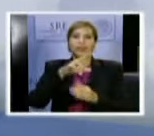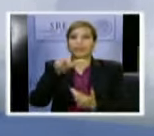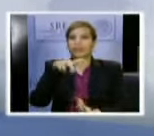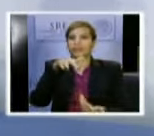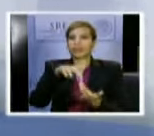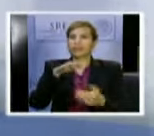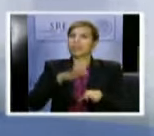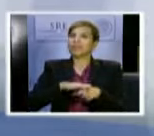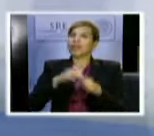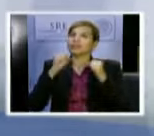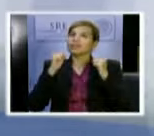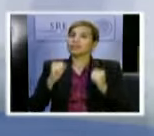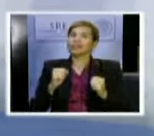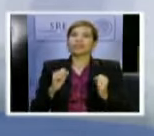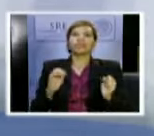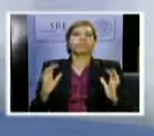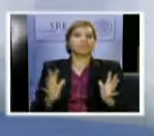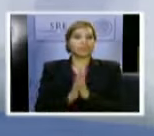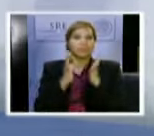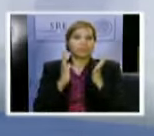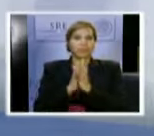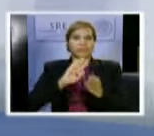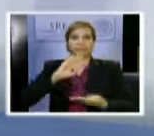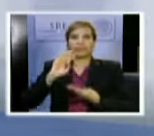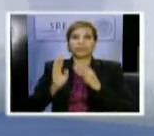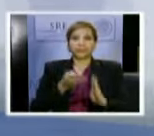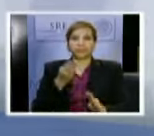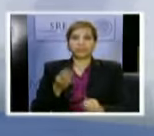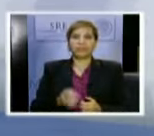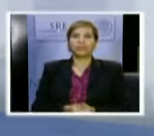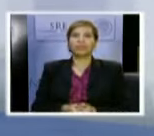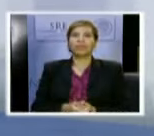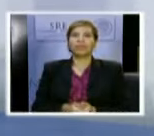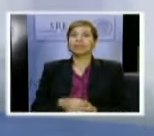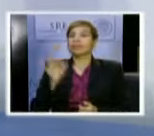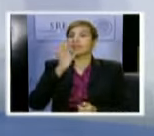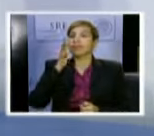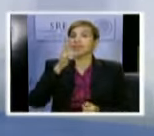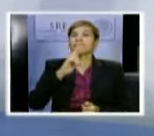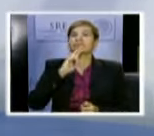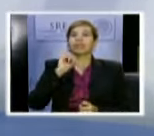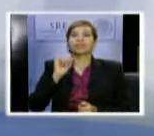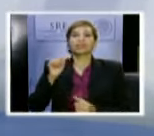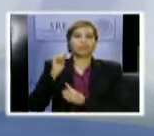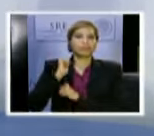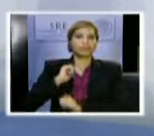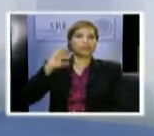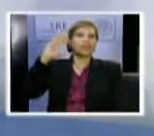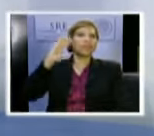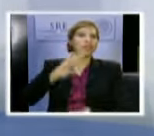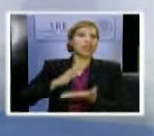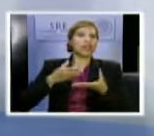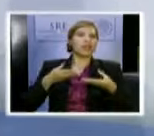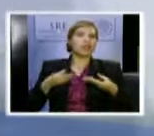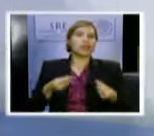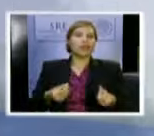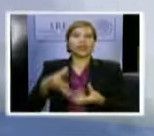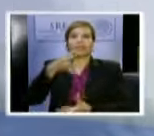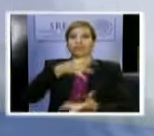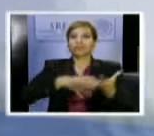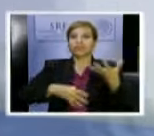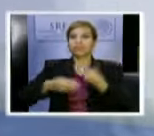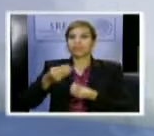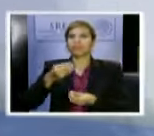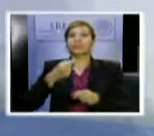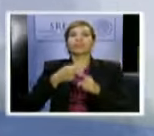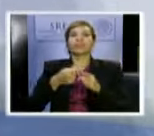región más competitiva del mundo. Lo seremos siempre que nos encarguemos de reducir los costos de transacción y